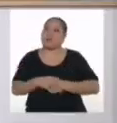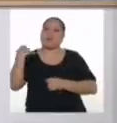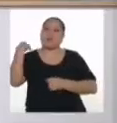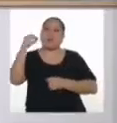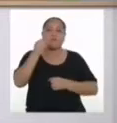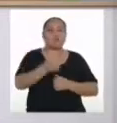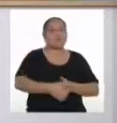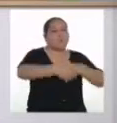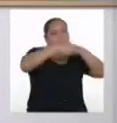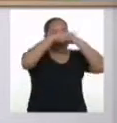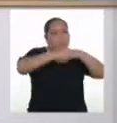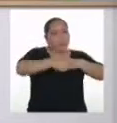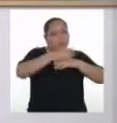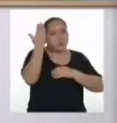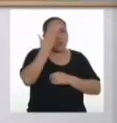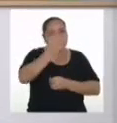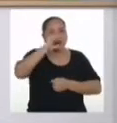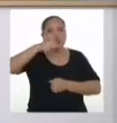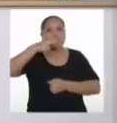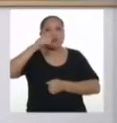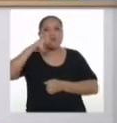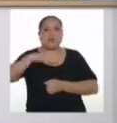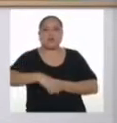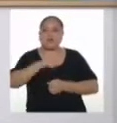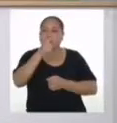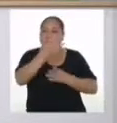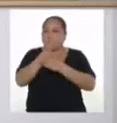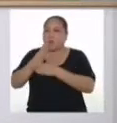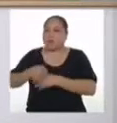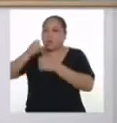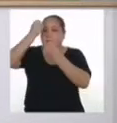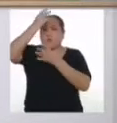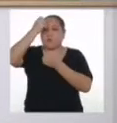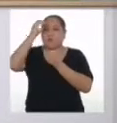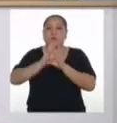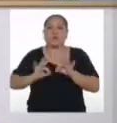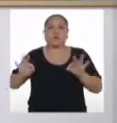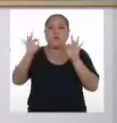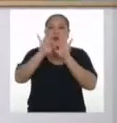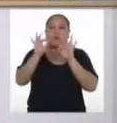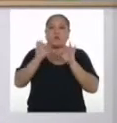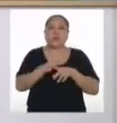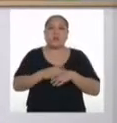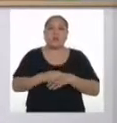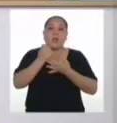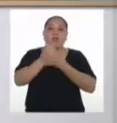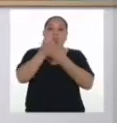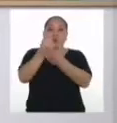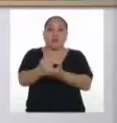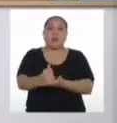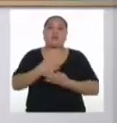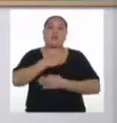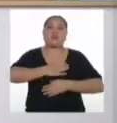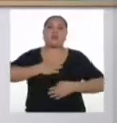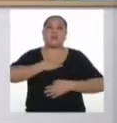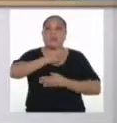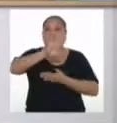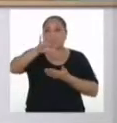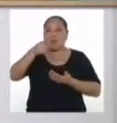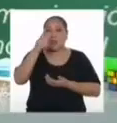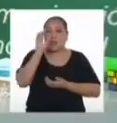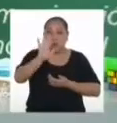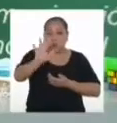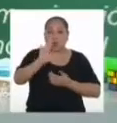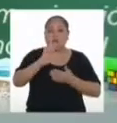adolescentes. Te felicito por eso, Jonathan, por compartir información valiosa y contribuir con el bienestar de